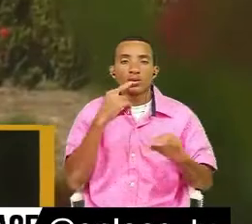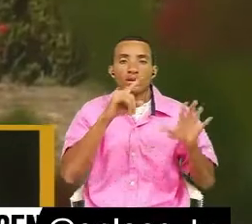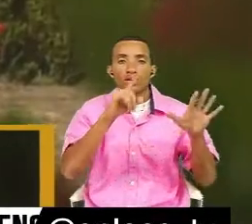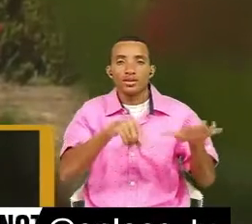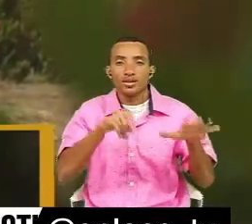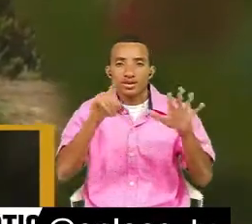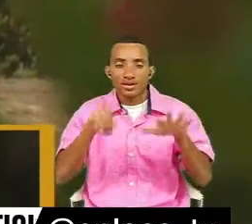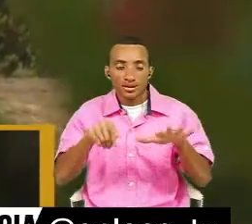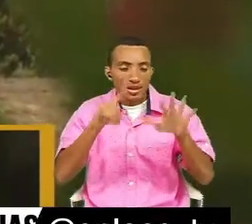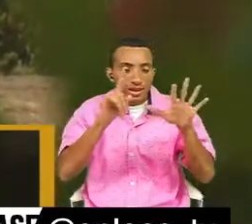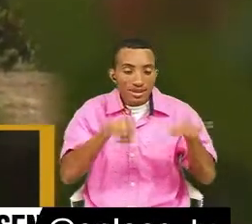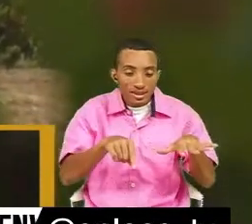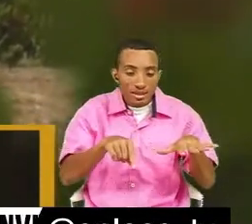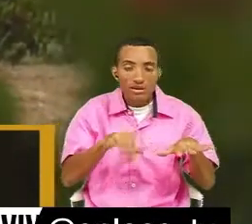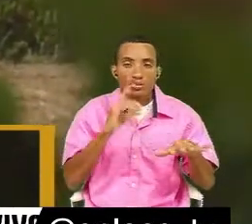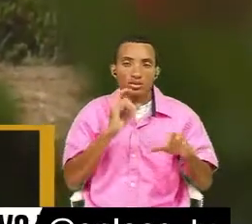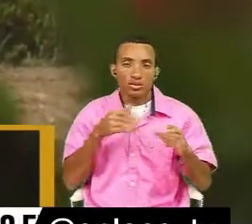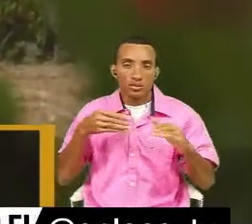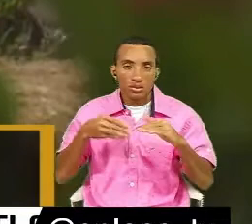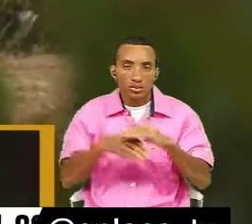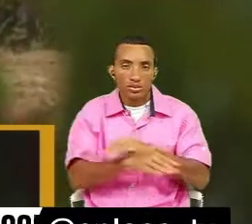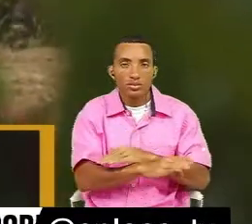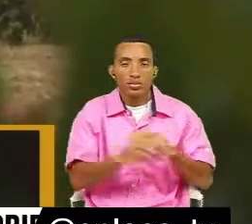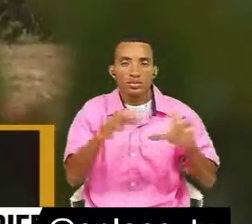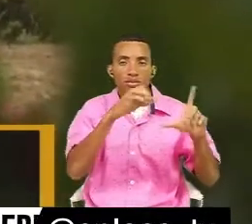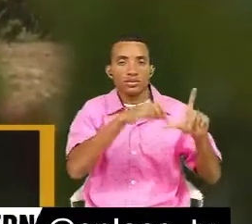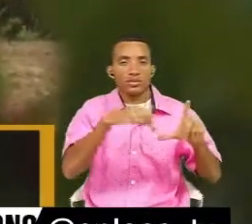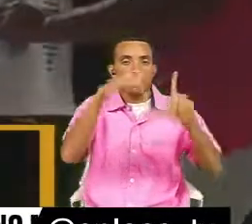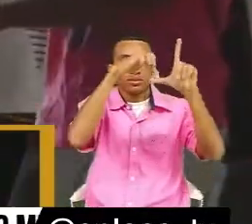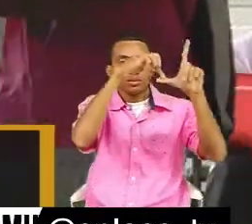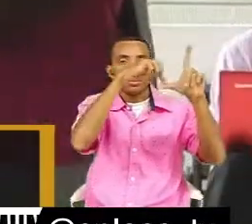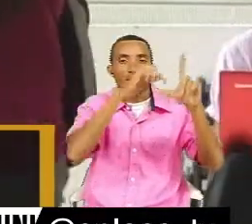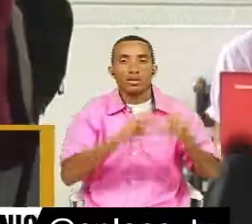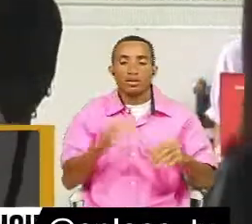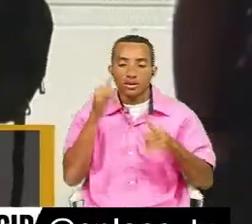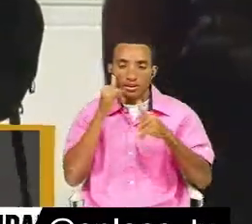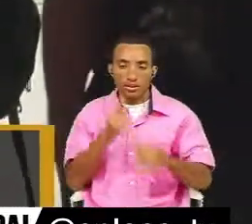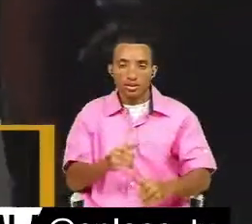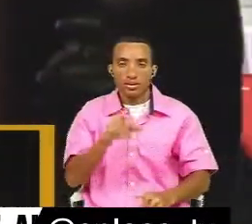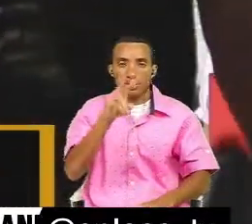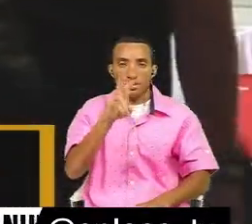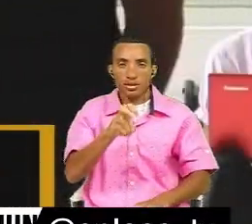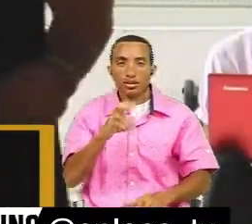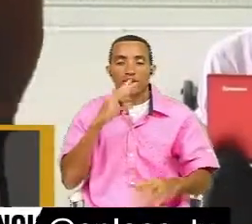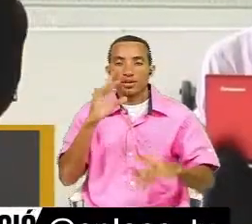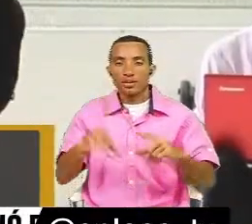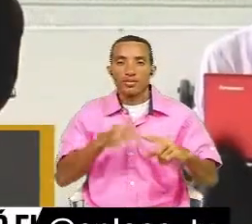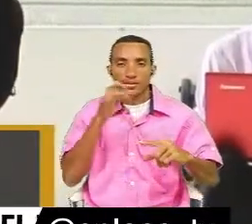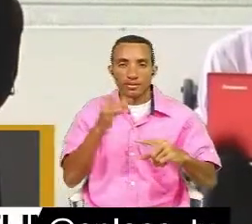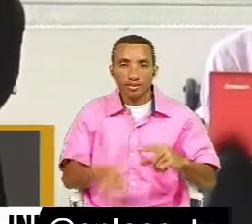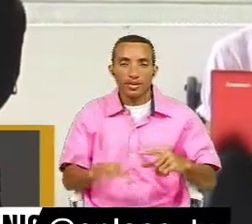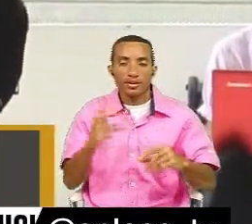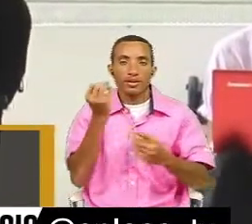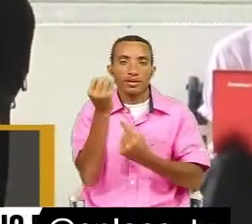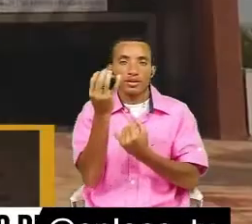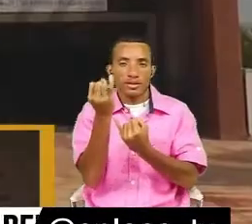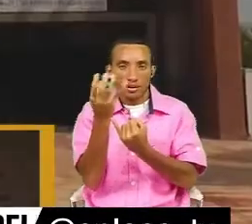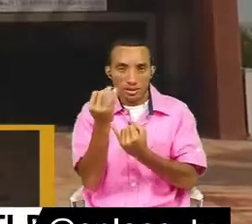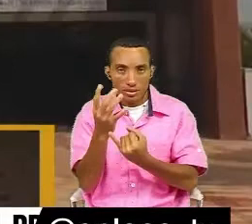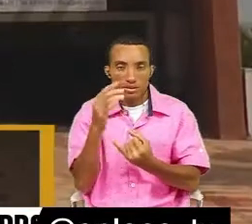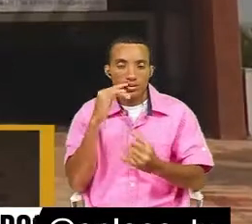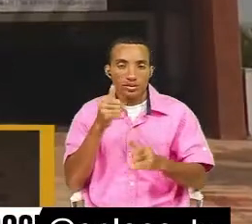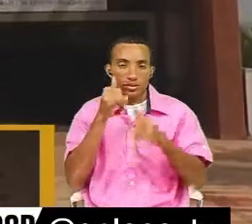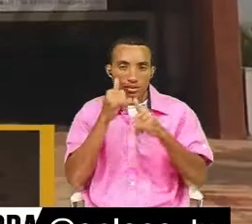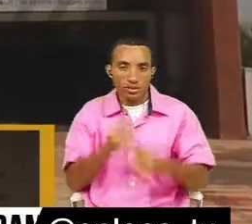hace para poder ingresar al pregrado de nuestras ingenierías, que tenemos 7 ingenierías, mecánica, industrial, ingeniería química,